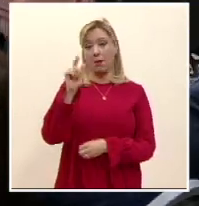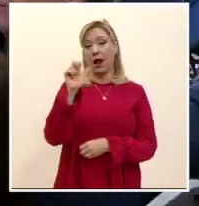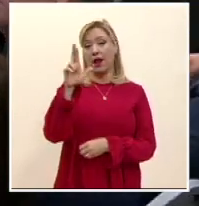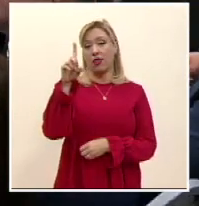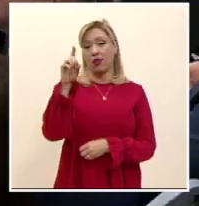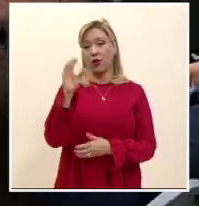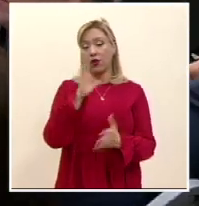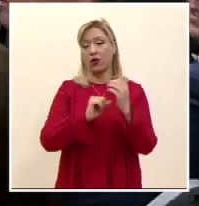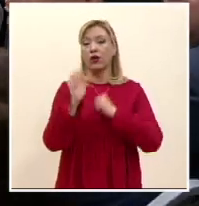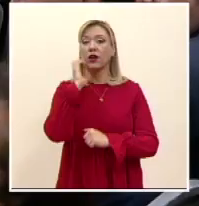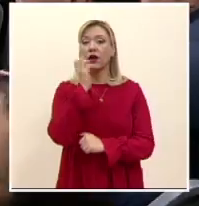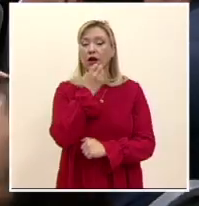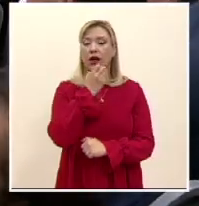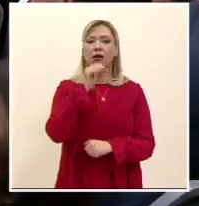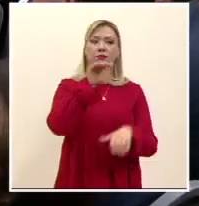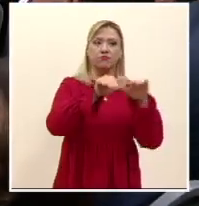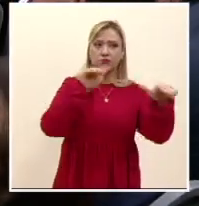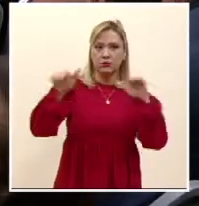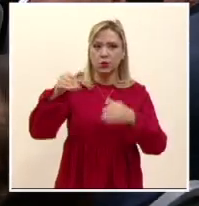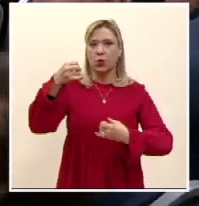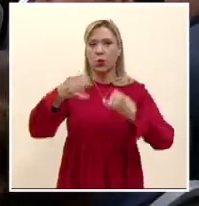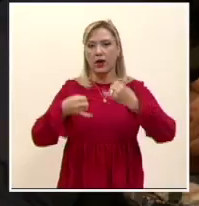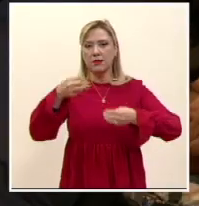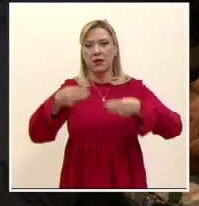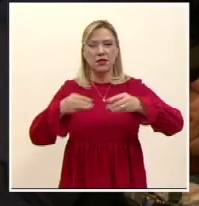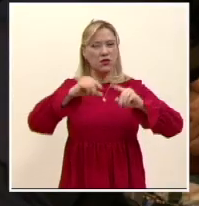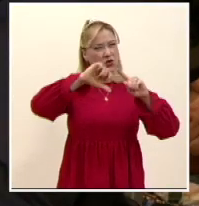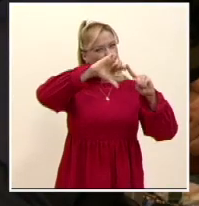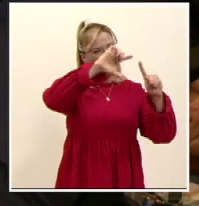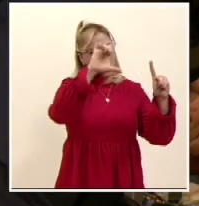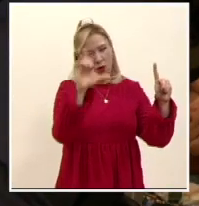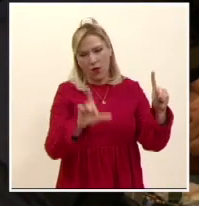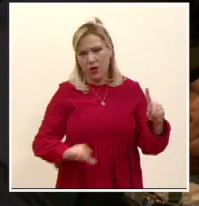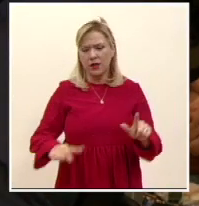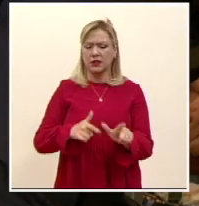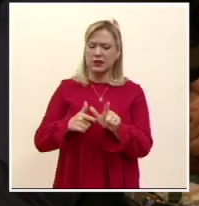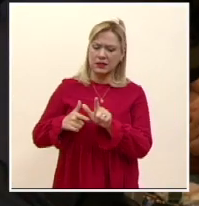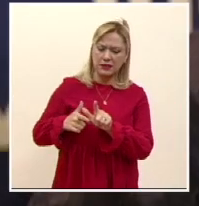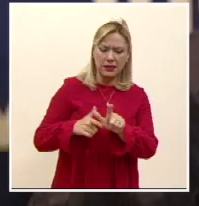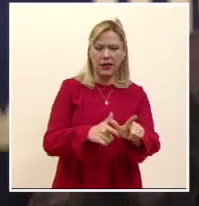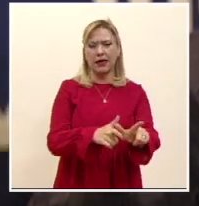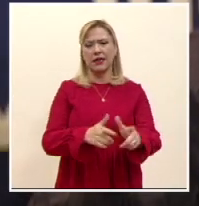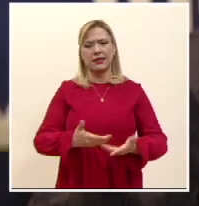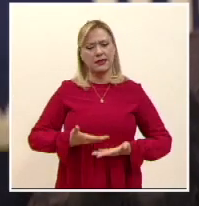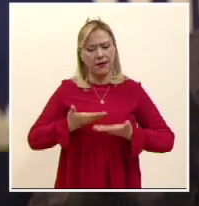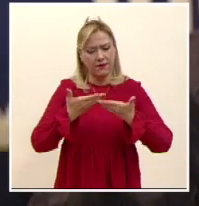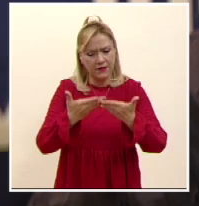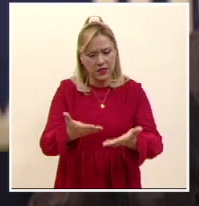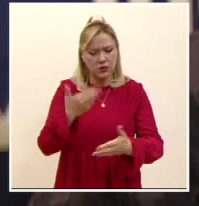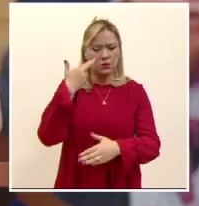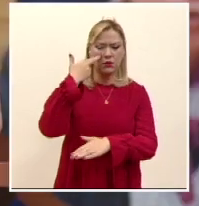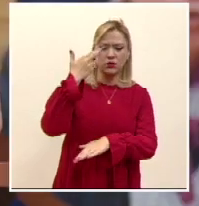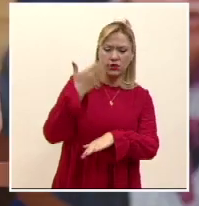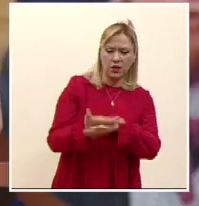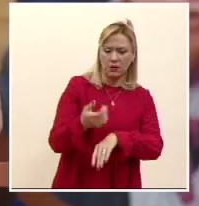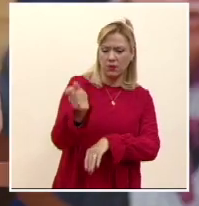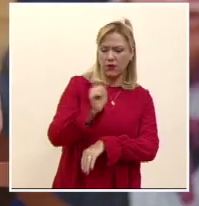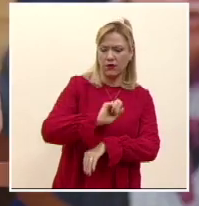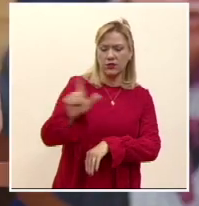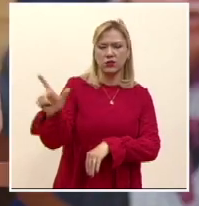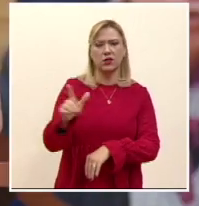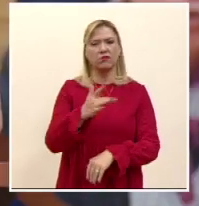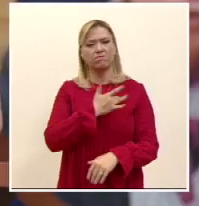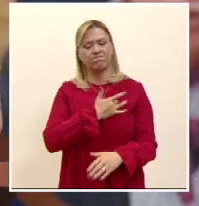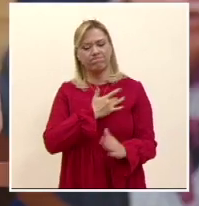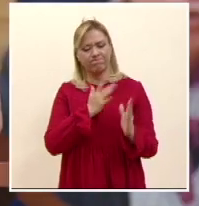Pardo Rebolledo, llamó a jueces y magistrados de todo el país a seguir actuando con vocación de servicio, responsabilidad y profesionalismo